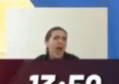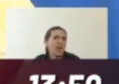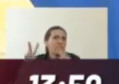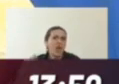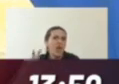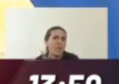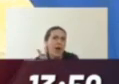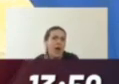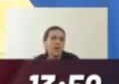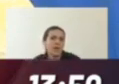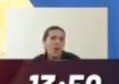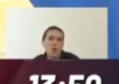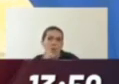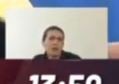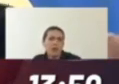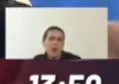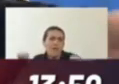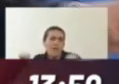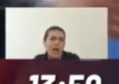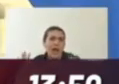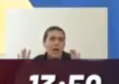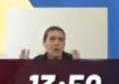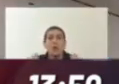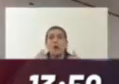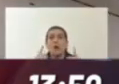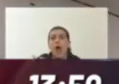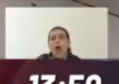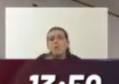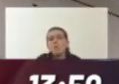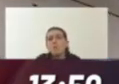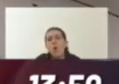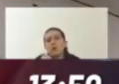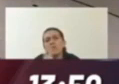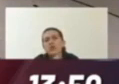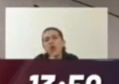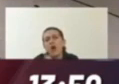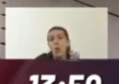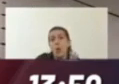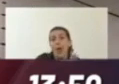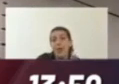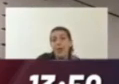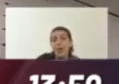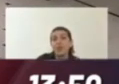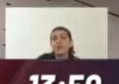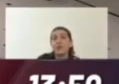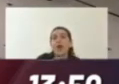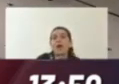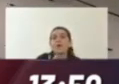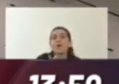a sus habitantes. Porque también tiene mucha gente de la ciudad de Buenos Aires, muchos abuelos,